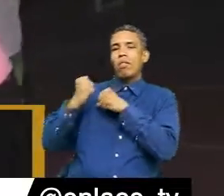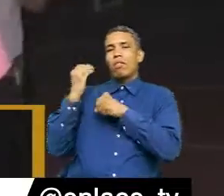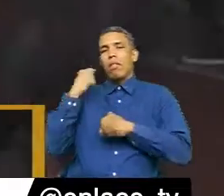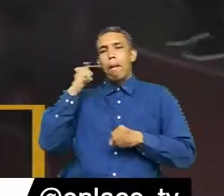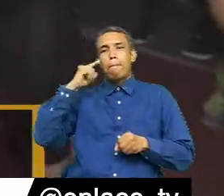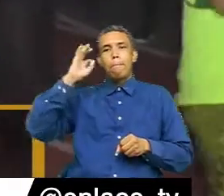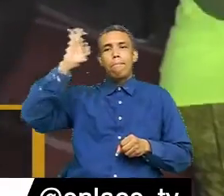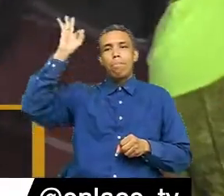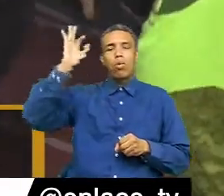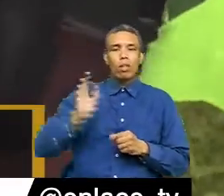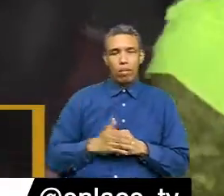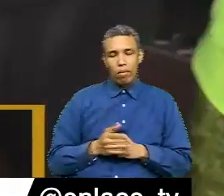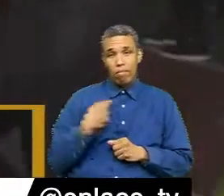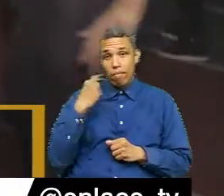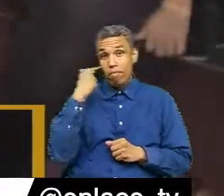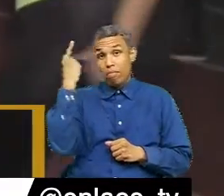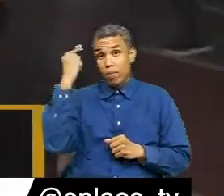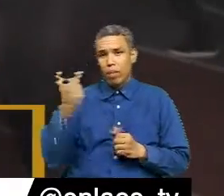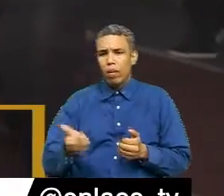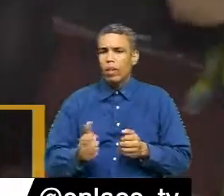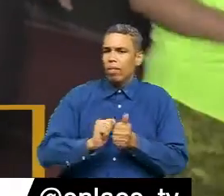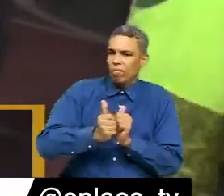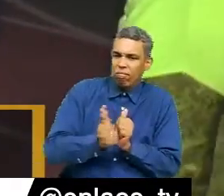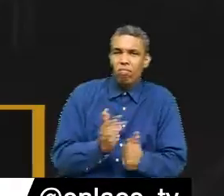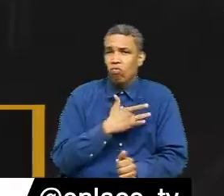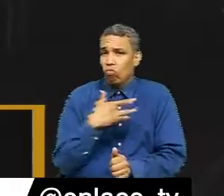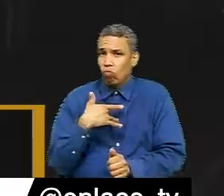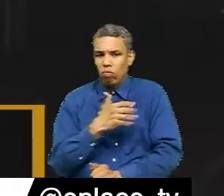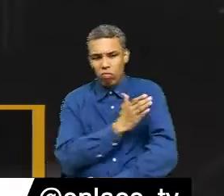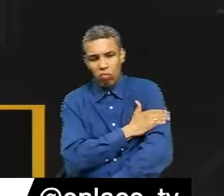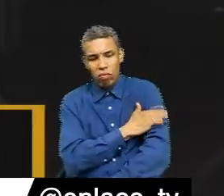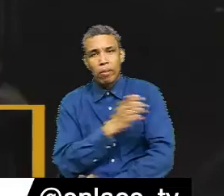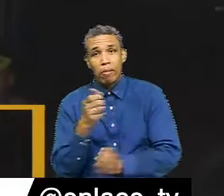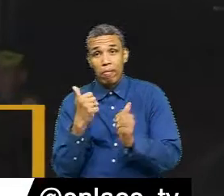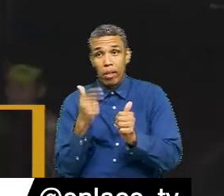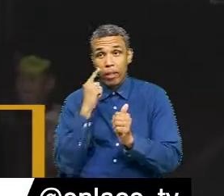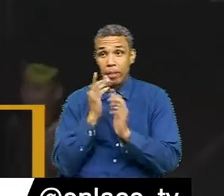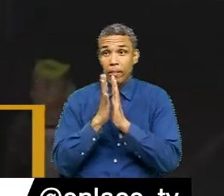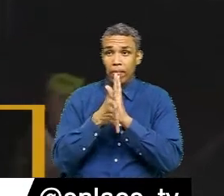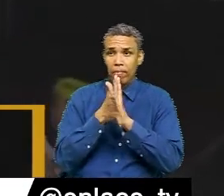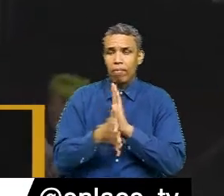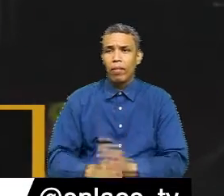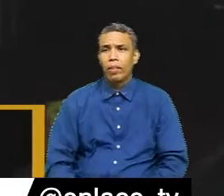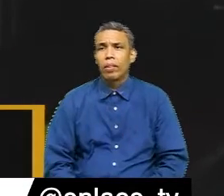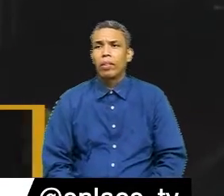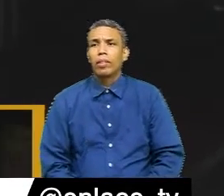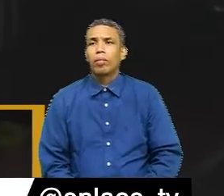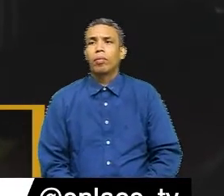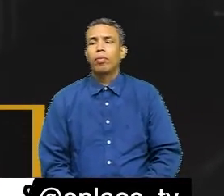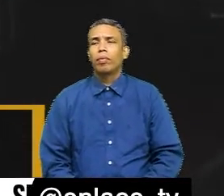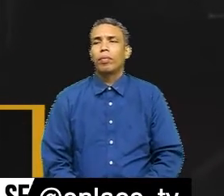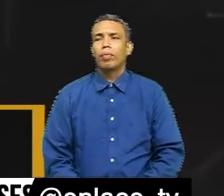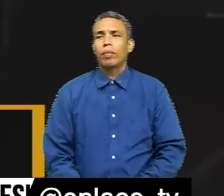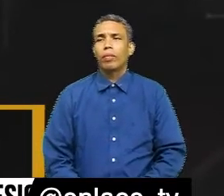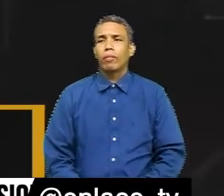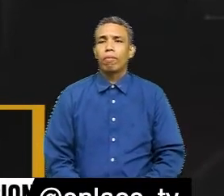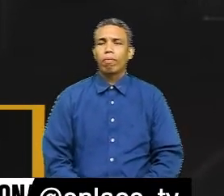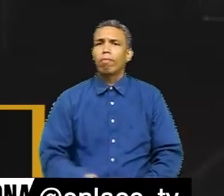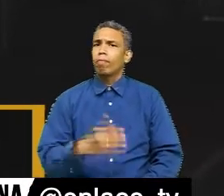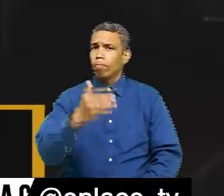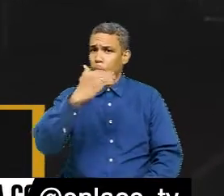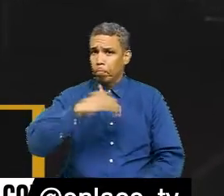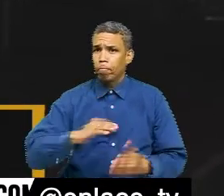espacios que les permitan fortalecer su actividad física. Contentísima. Aprovecho una vez para invitar a todo Barranca Bermeja a